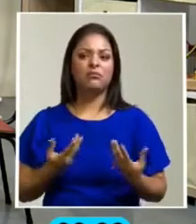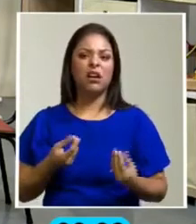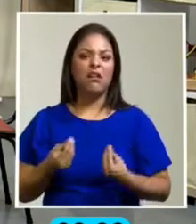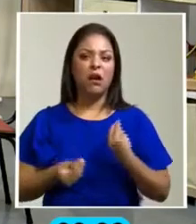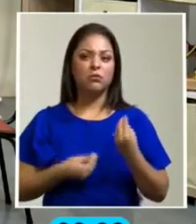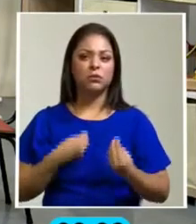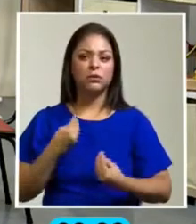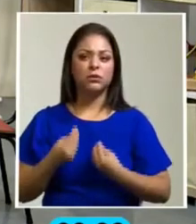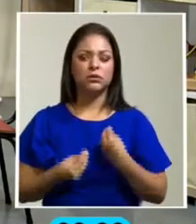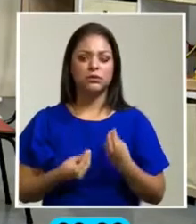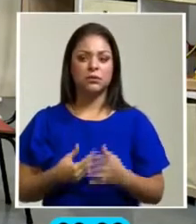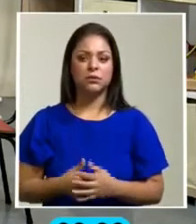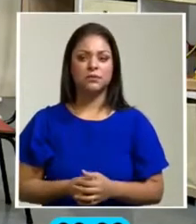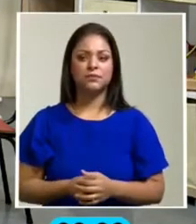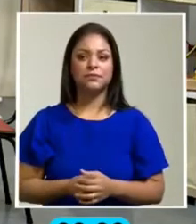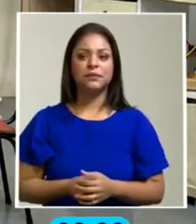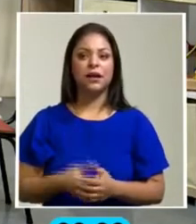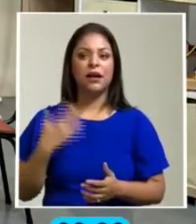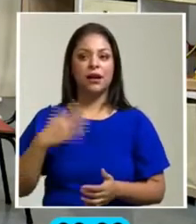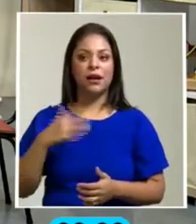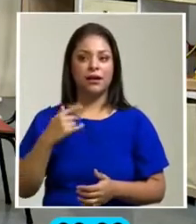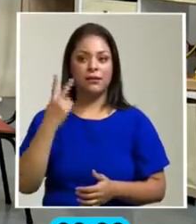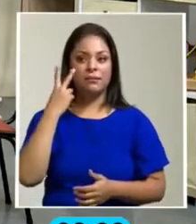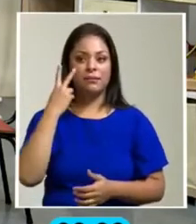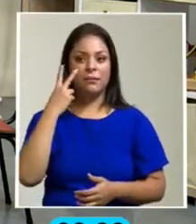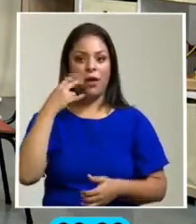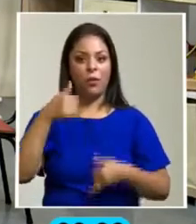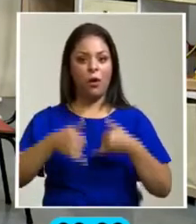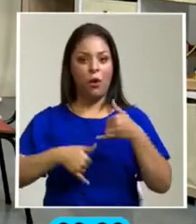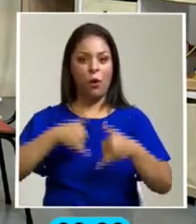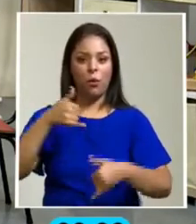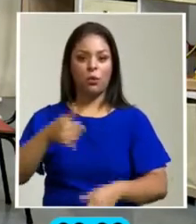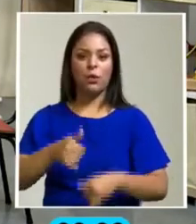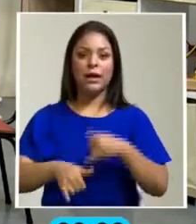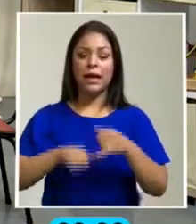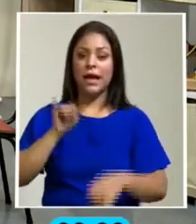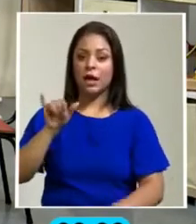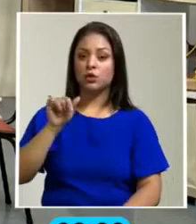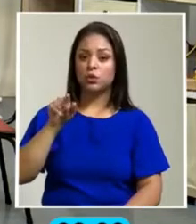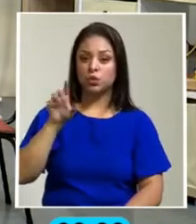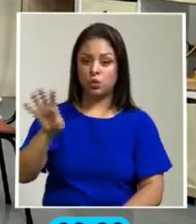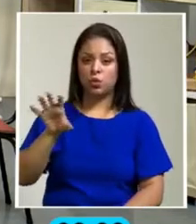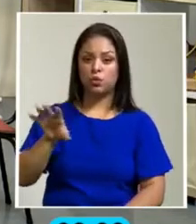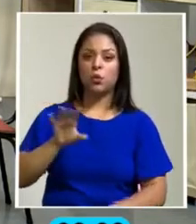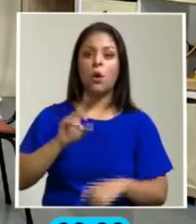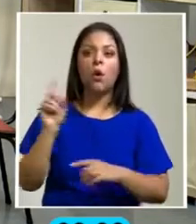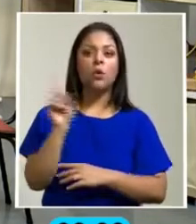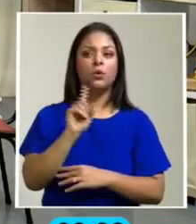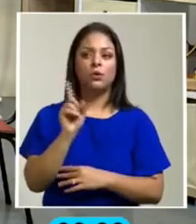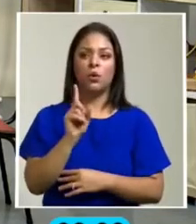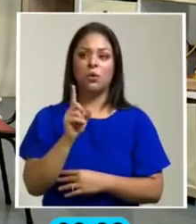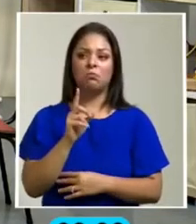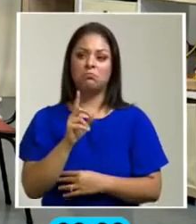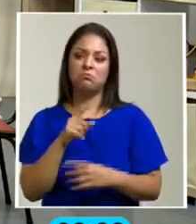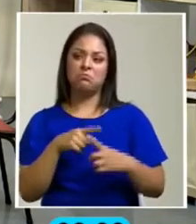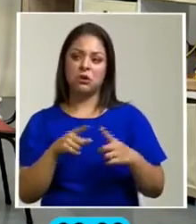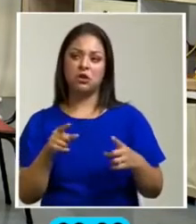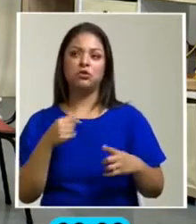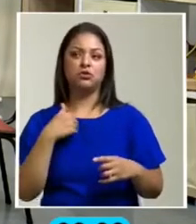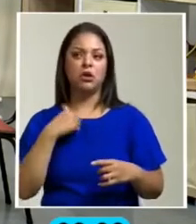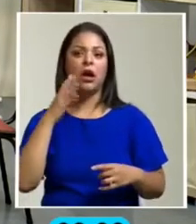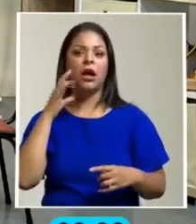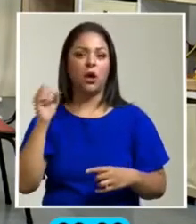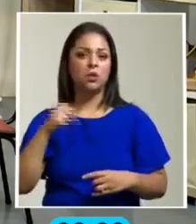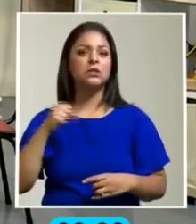¡Ay, vean, niños y niñas! Niña Carla, ¿estos son suyos? No, pero yo sí me los pongo porque yo creo que voy de fiesta.